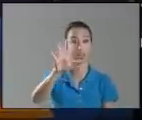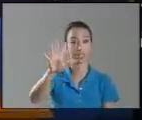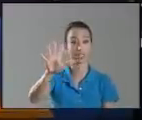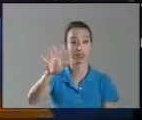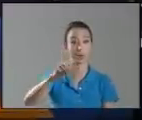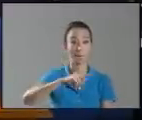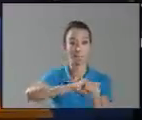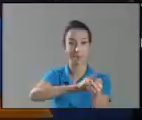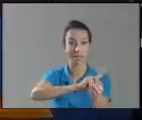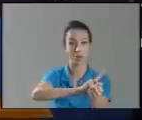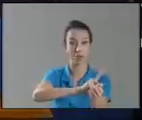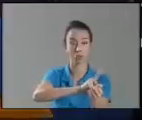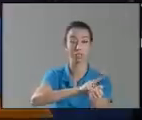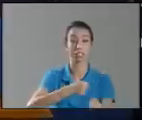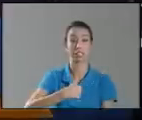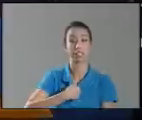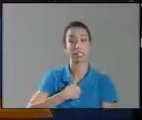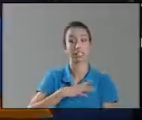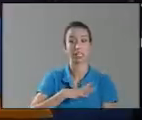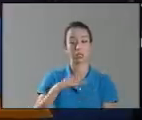Para no,